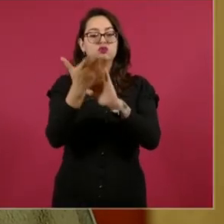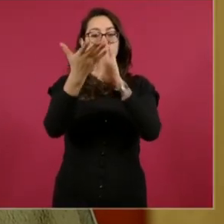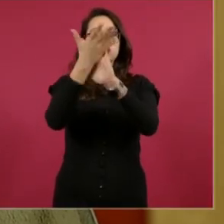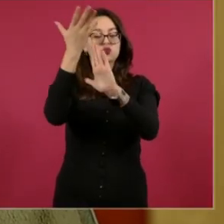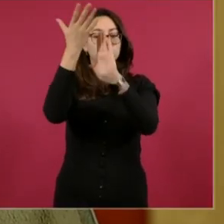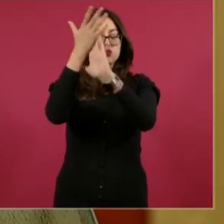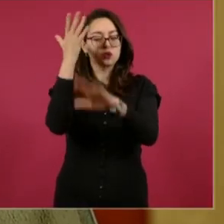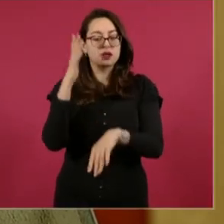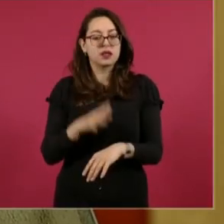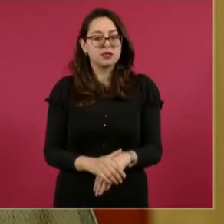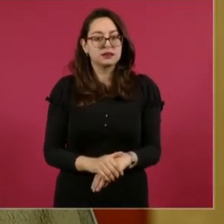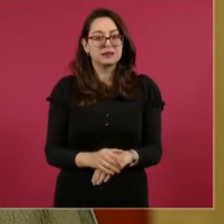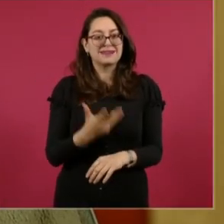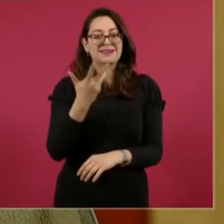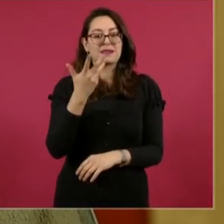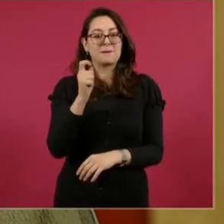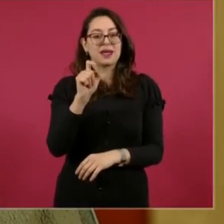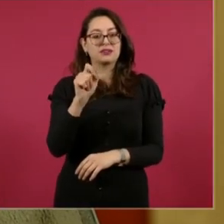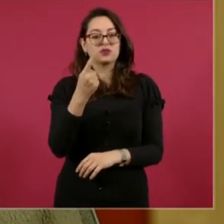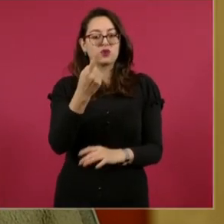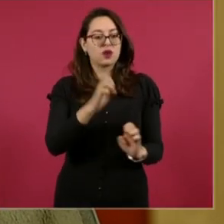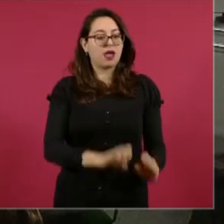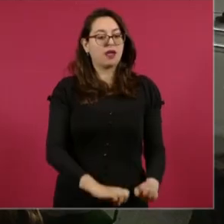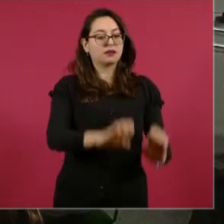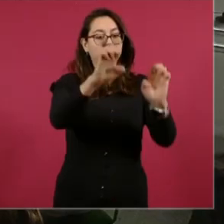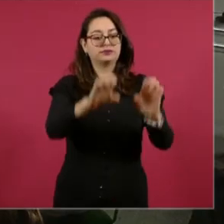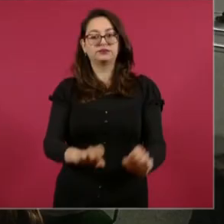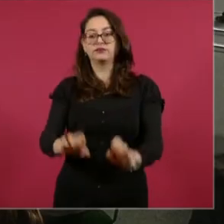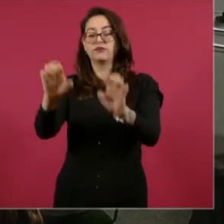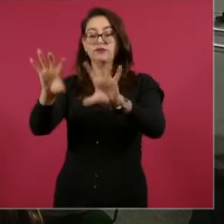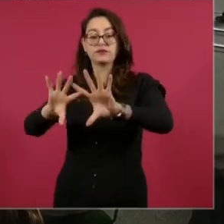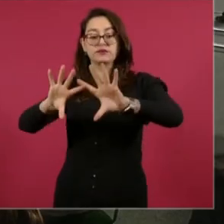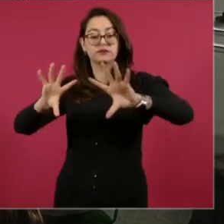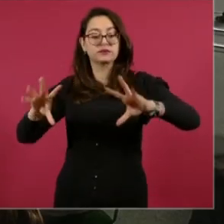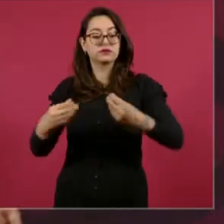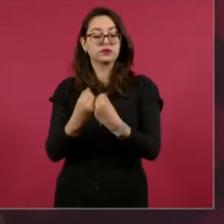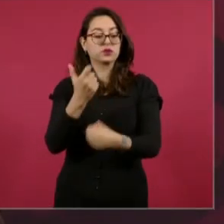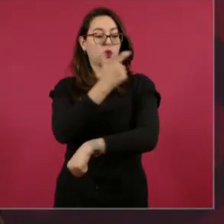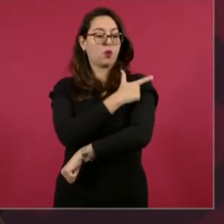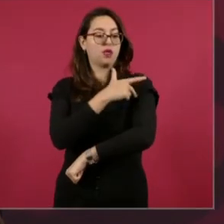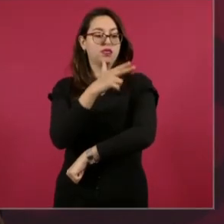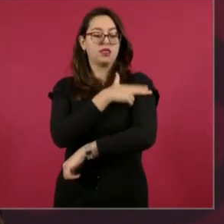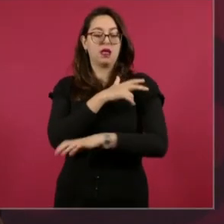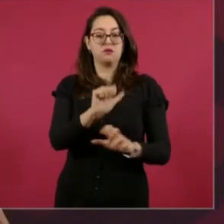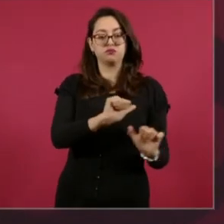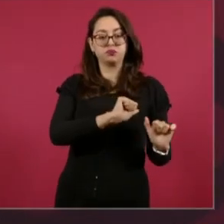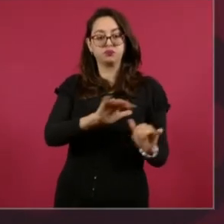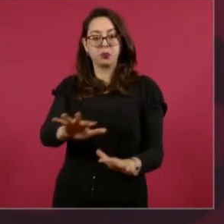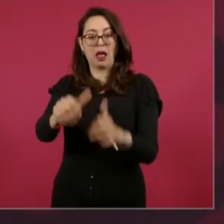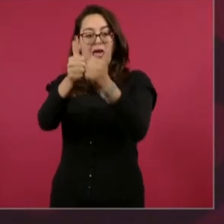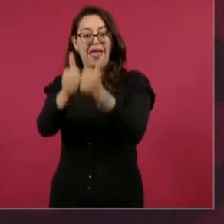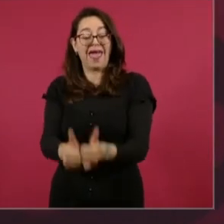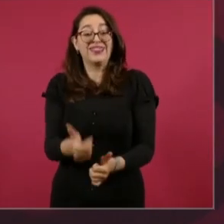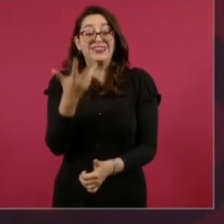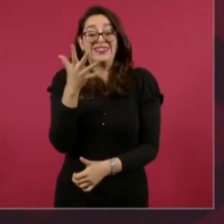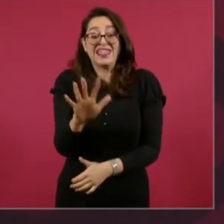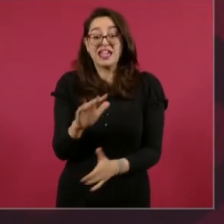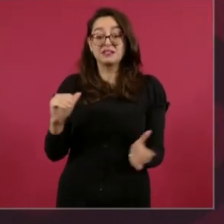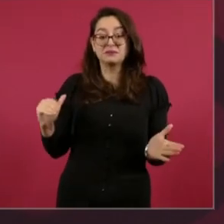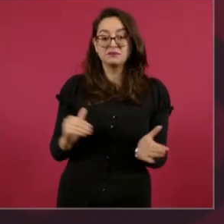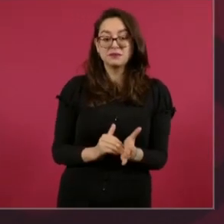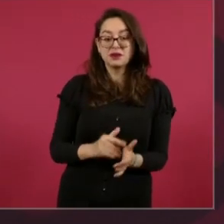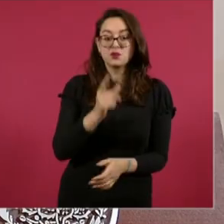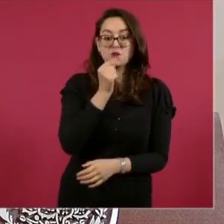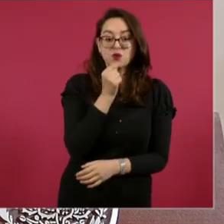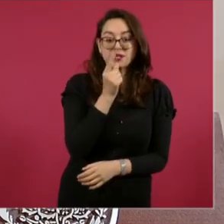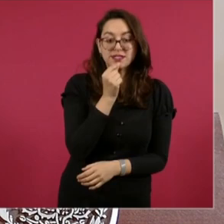10 mil elementos. Porque me estás preguntando qué estamos haciendo. Te estoy poniendo el caso